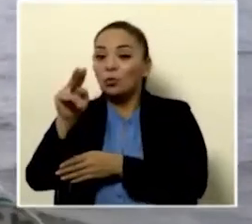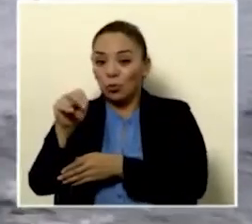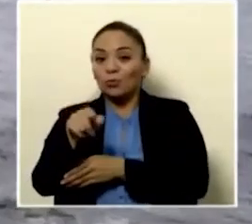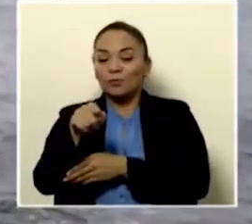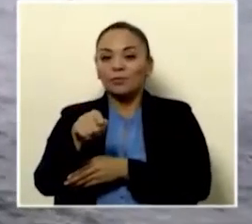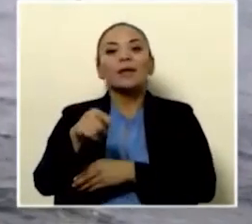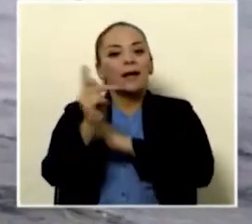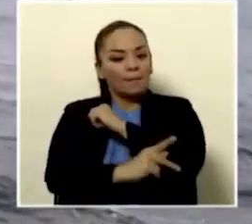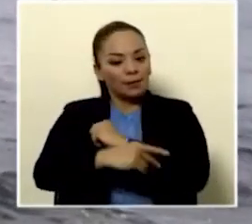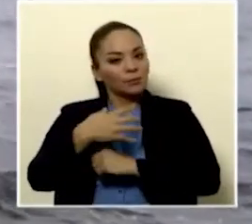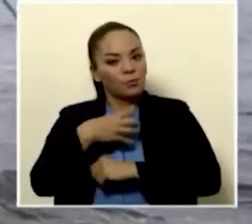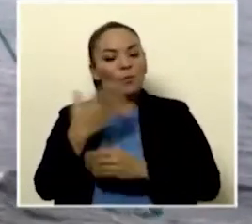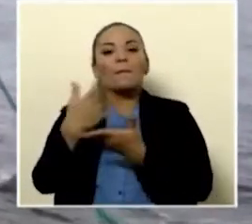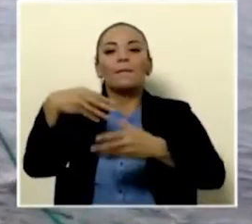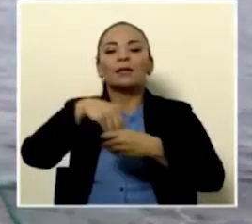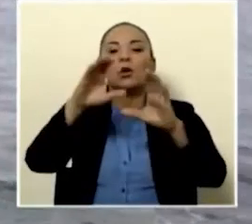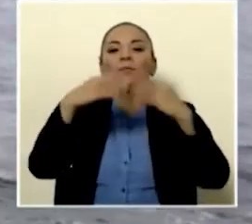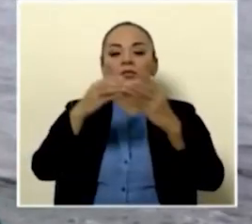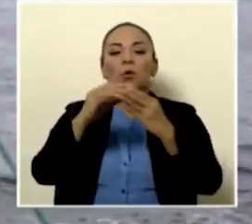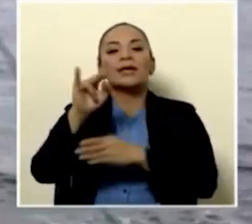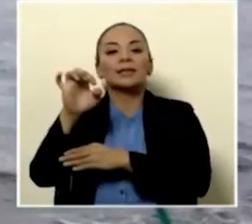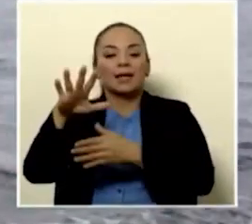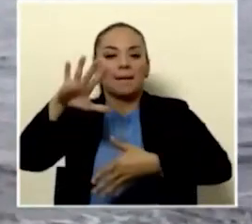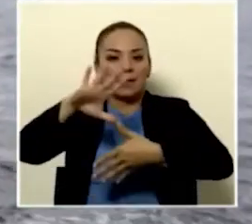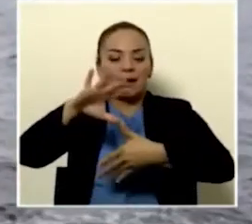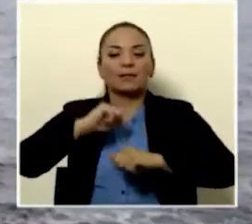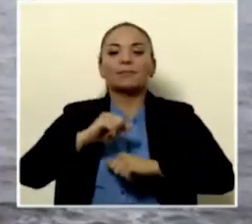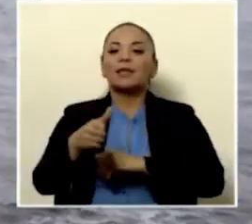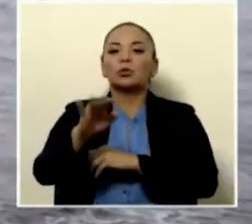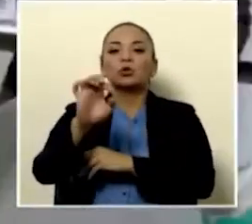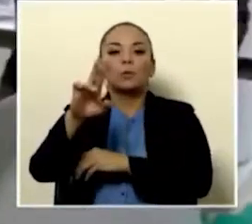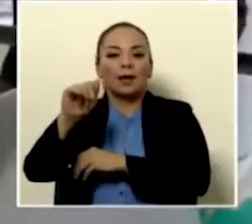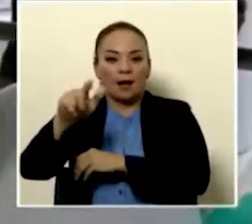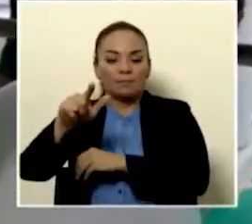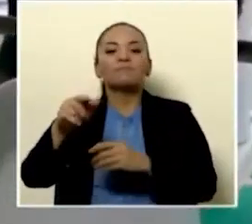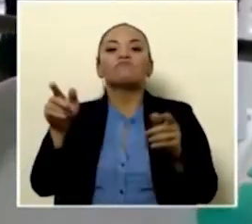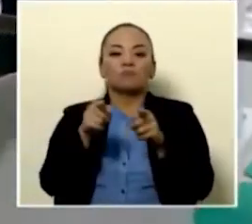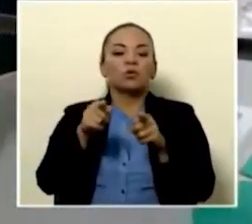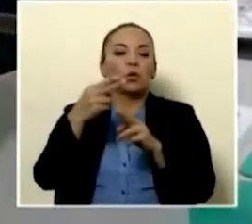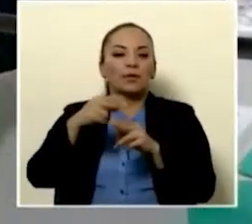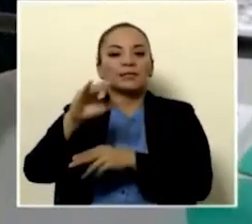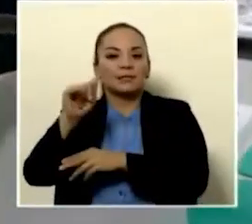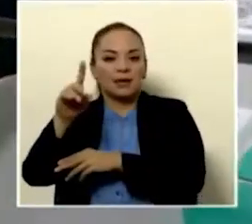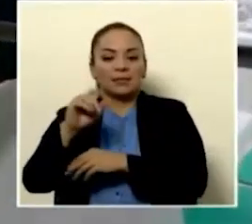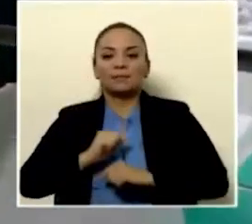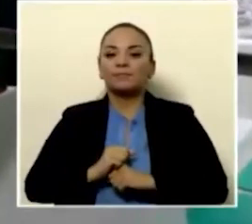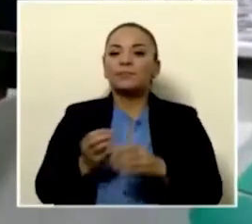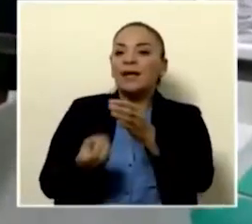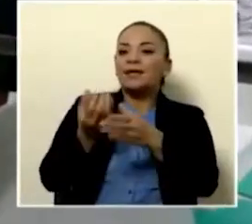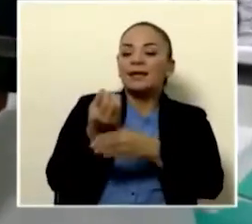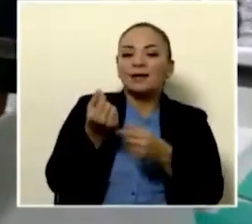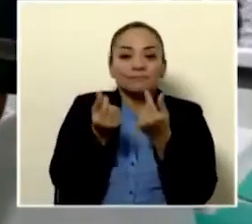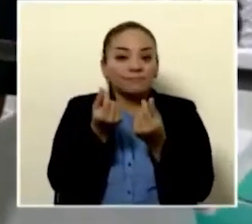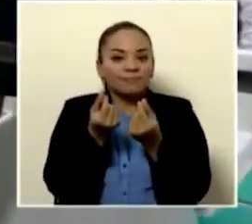país por ser parte de la Comisión Interamericana del Atún Tropical, CIAT, generar ingresos frescos que